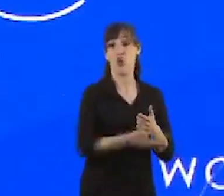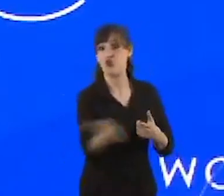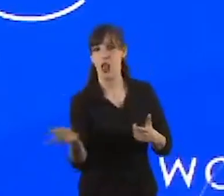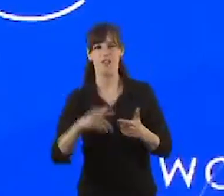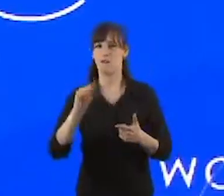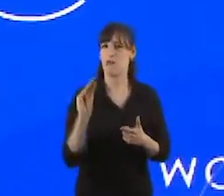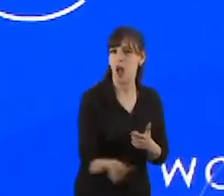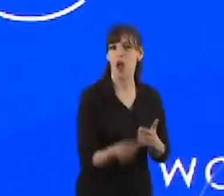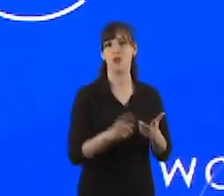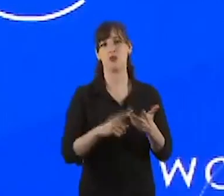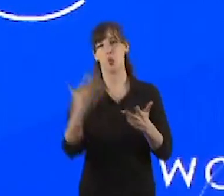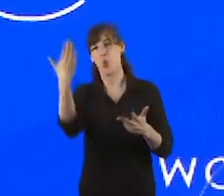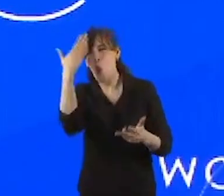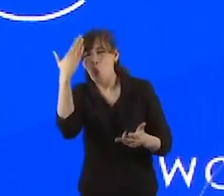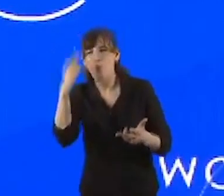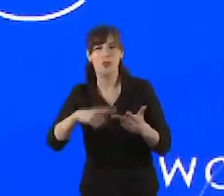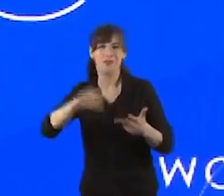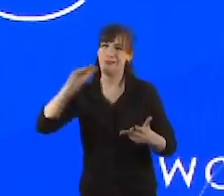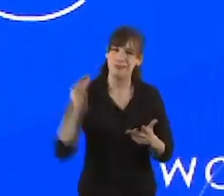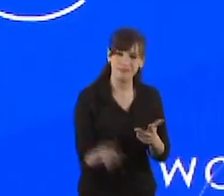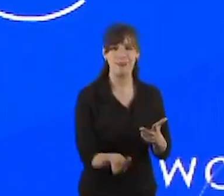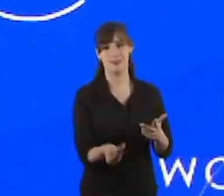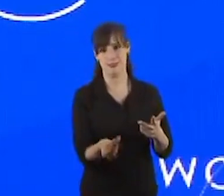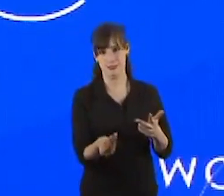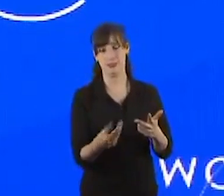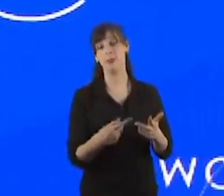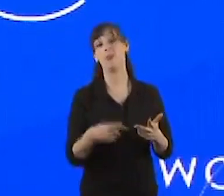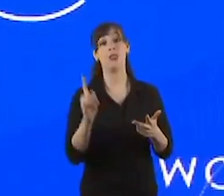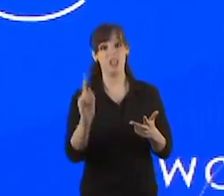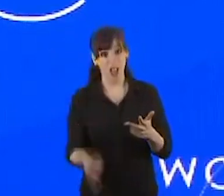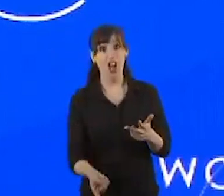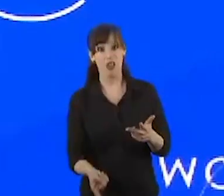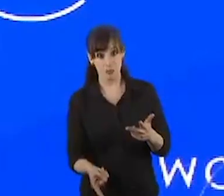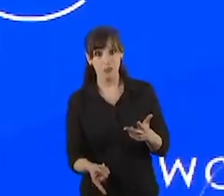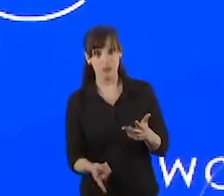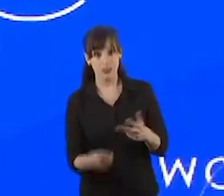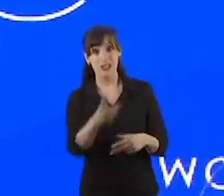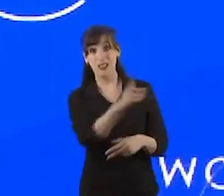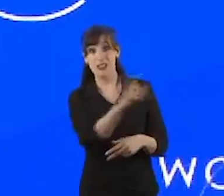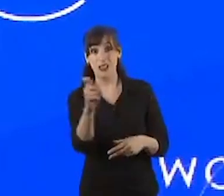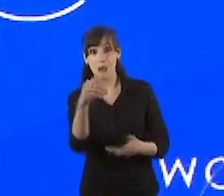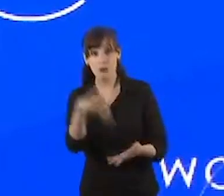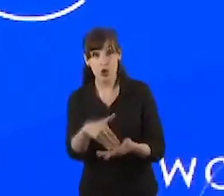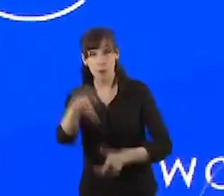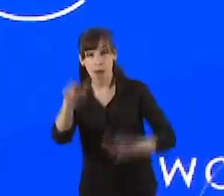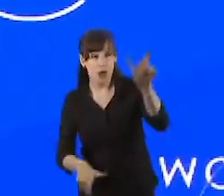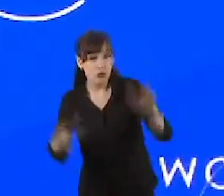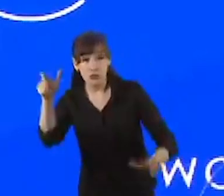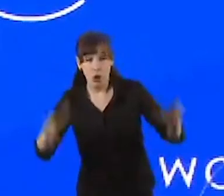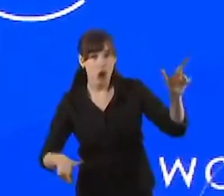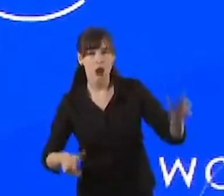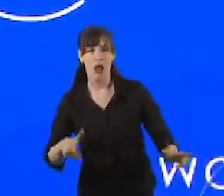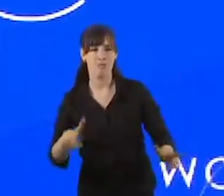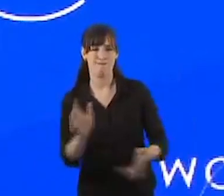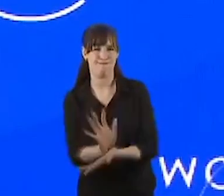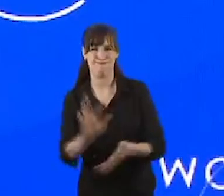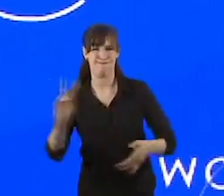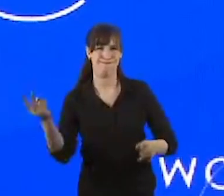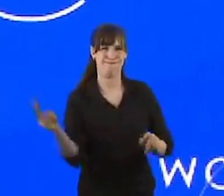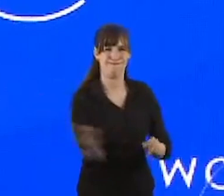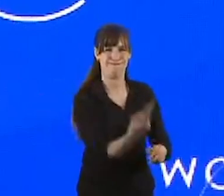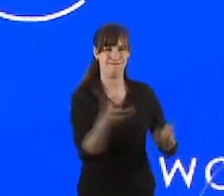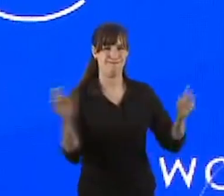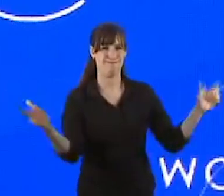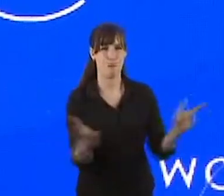fue un fracaso en lo cultural y además asesinó a más de 100 millones de seres humanos. El problema esencial